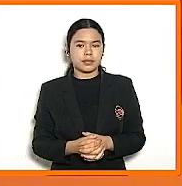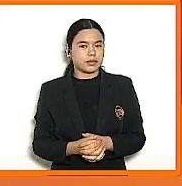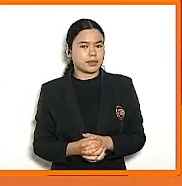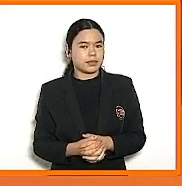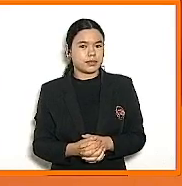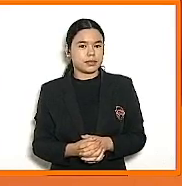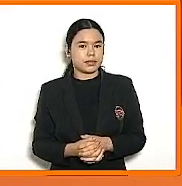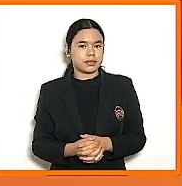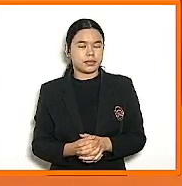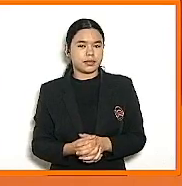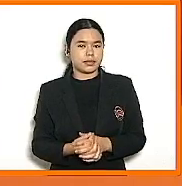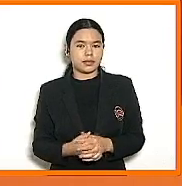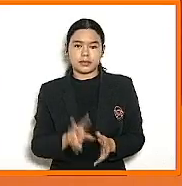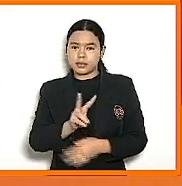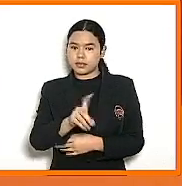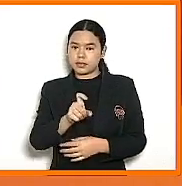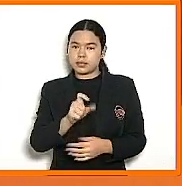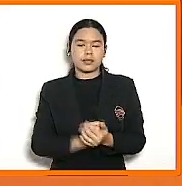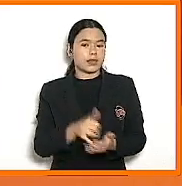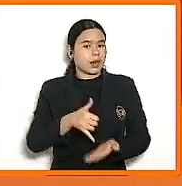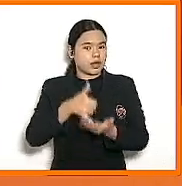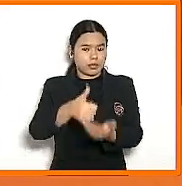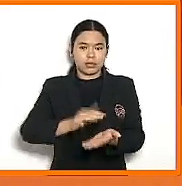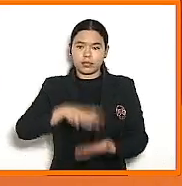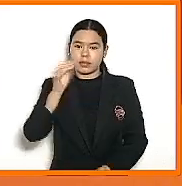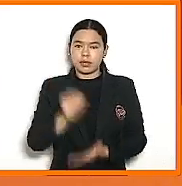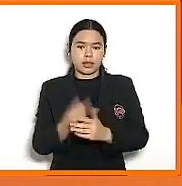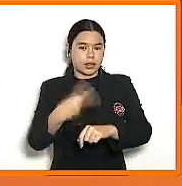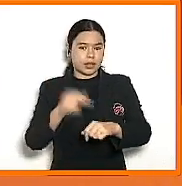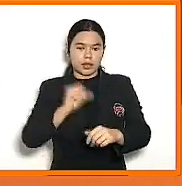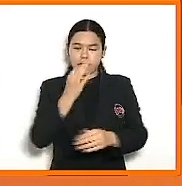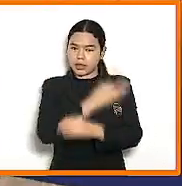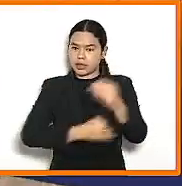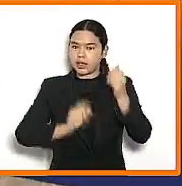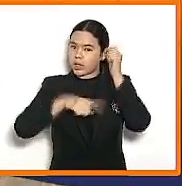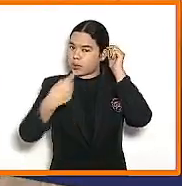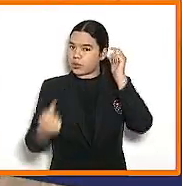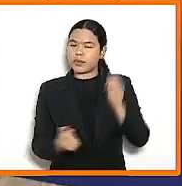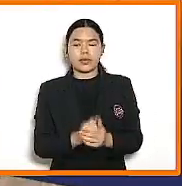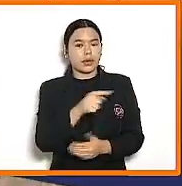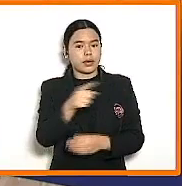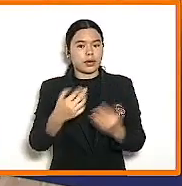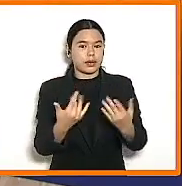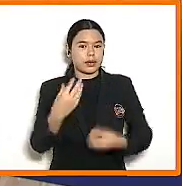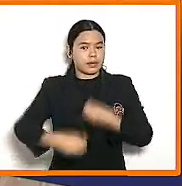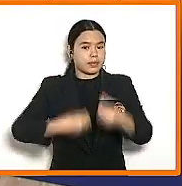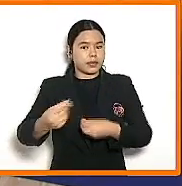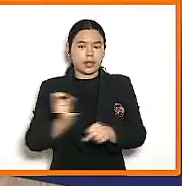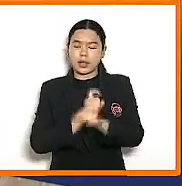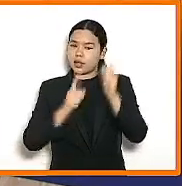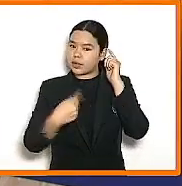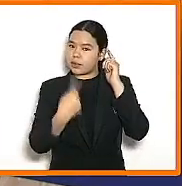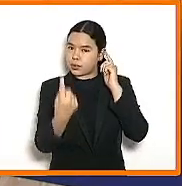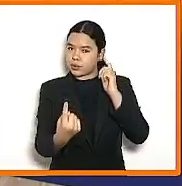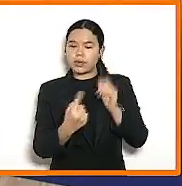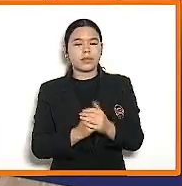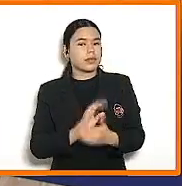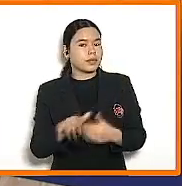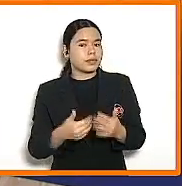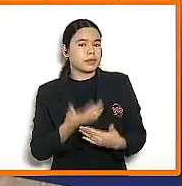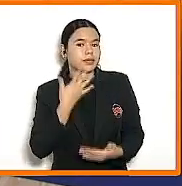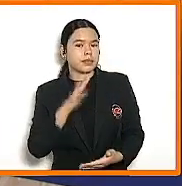Porque esta es 2X. Tu premio se multiplica por 2 esta tarde en diaria. Si estás esperando conocer el número favorecido para más 1,